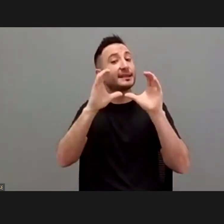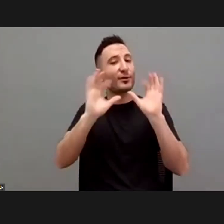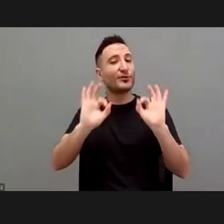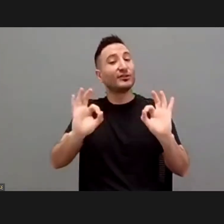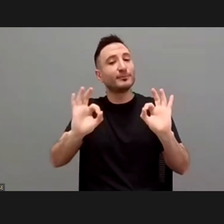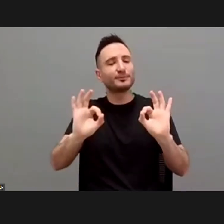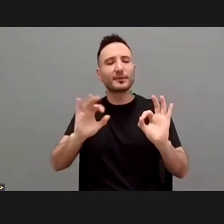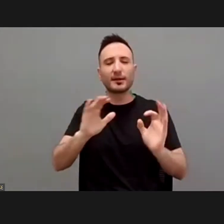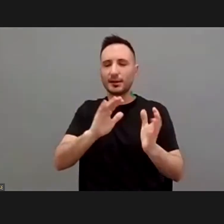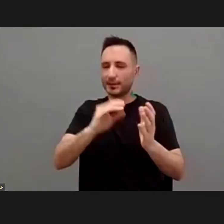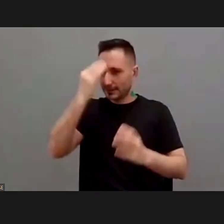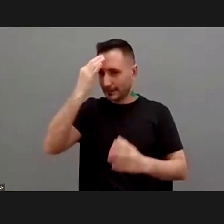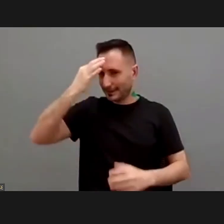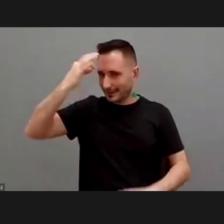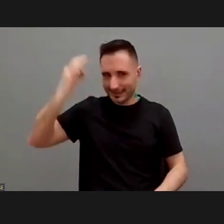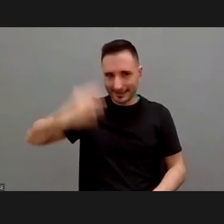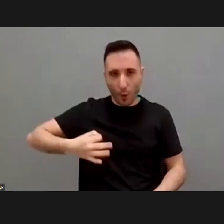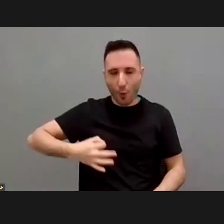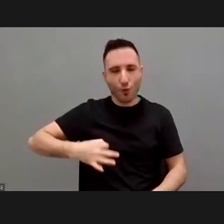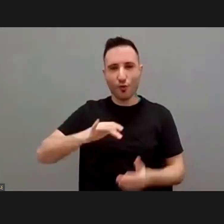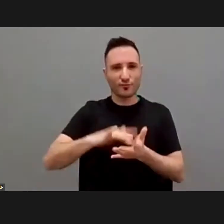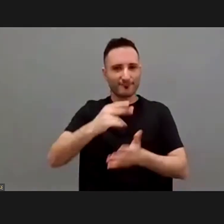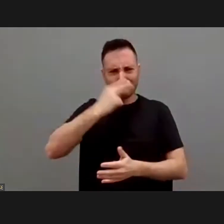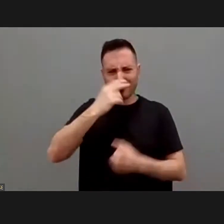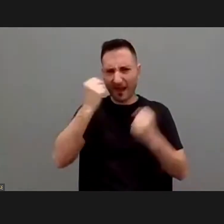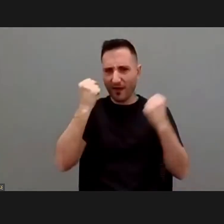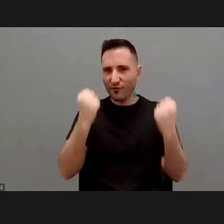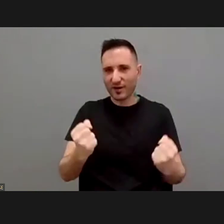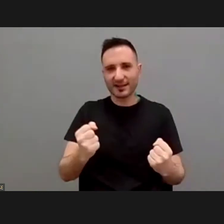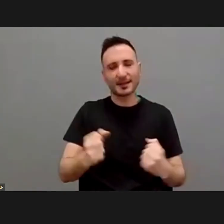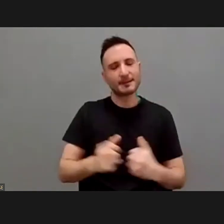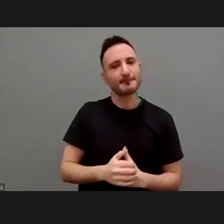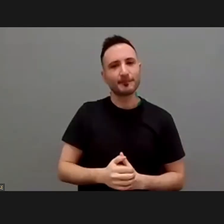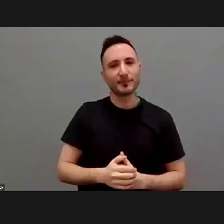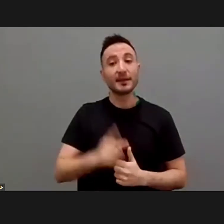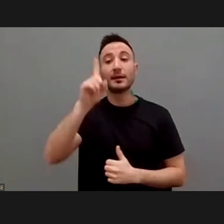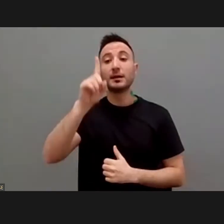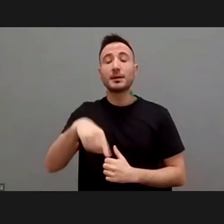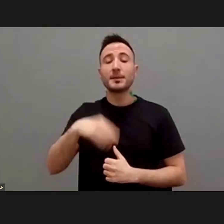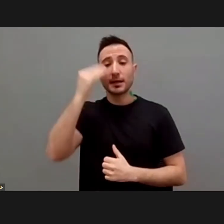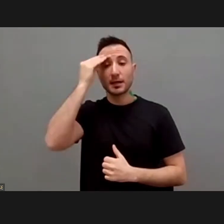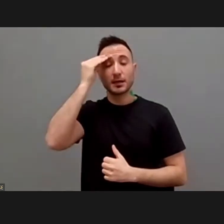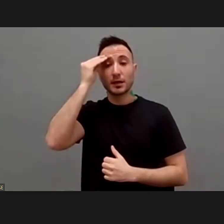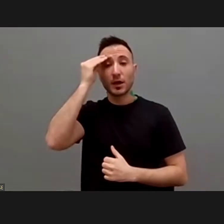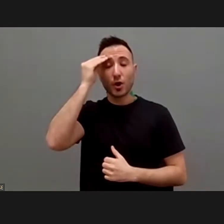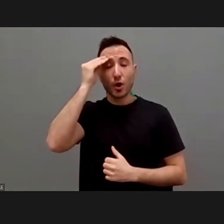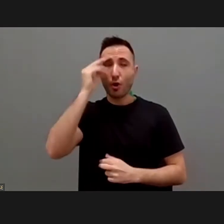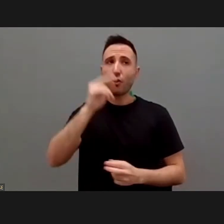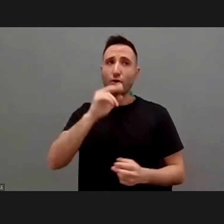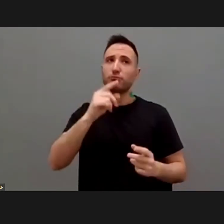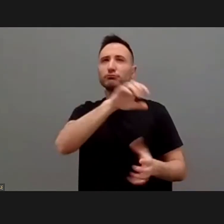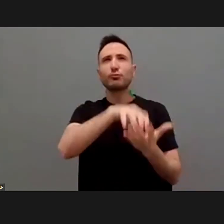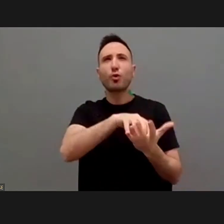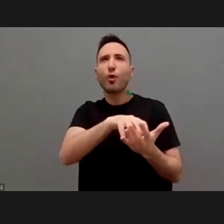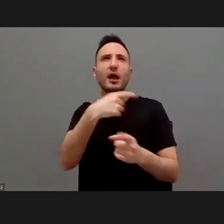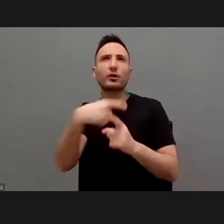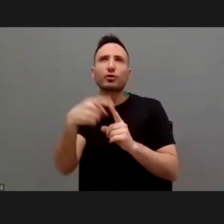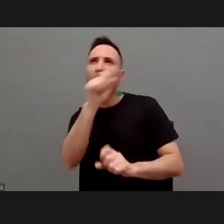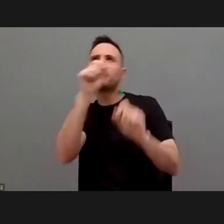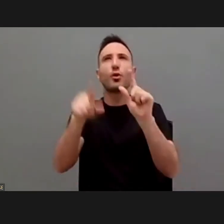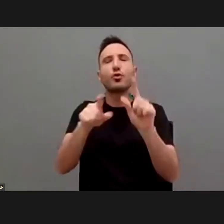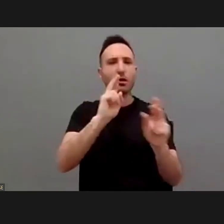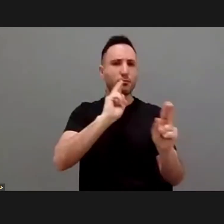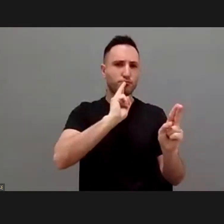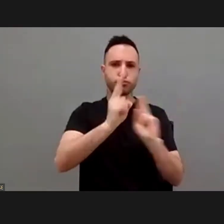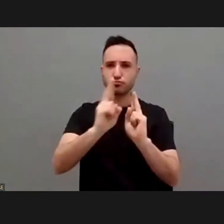a ser de gran interés y seguro que va a dar respuesta, ¿no? a esas inquietudes